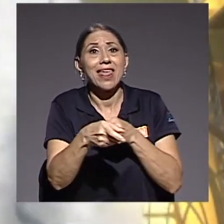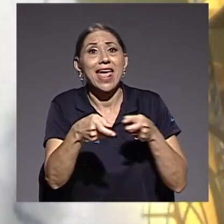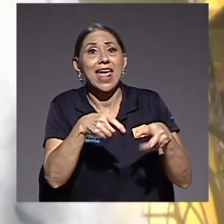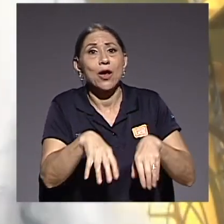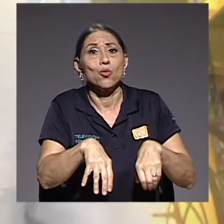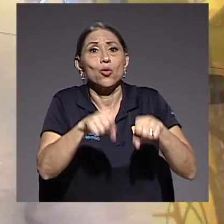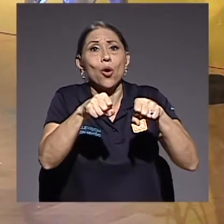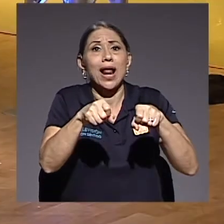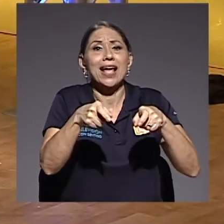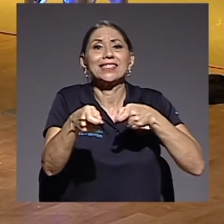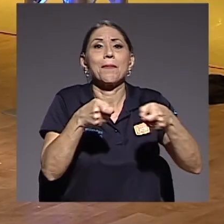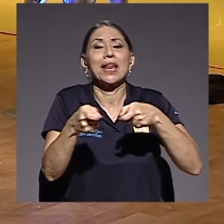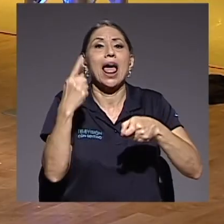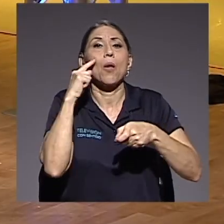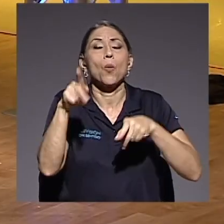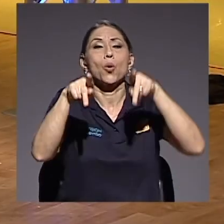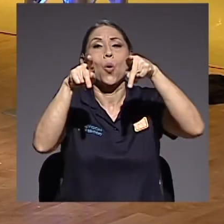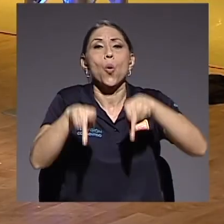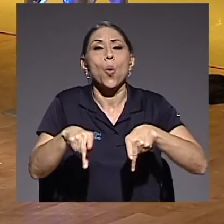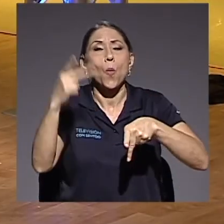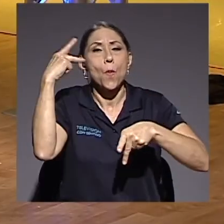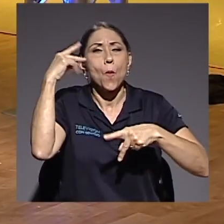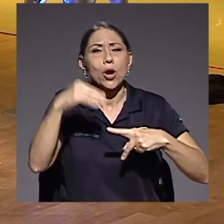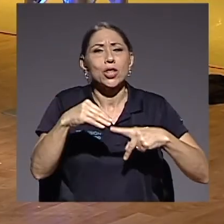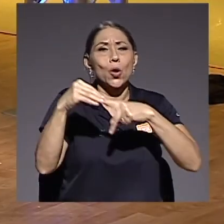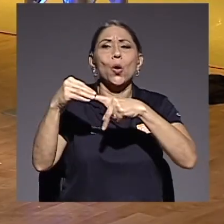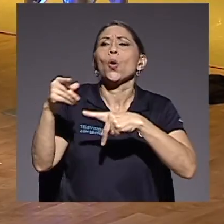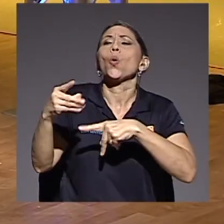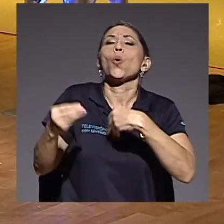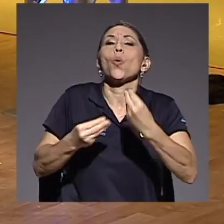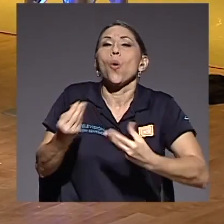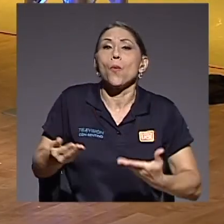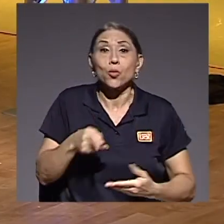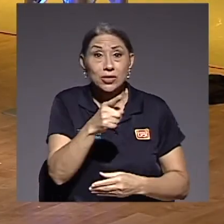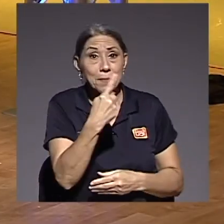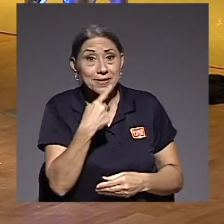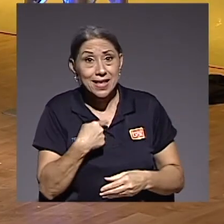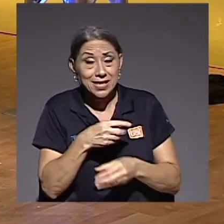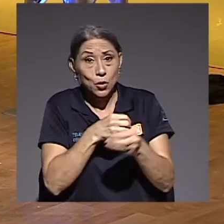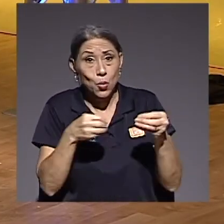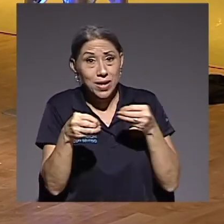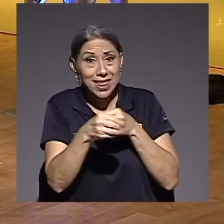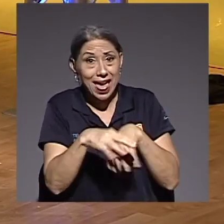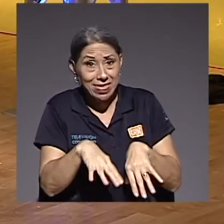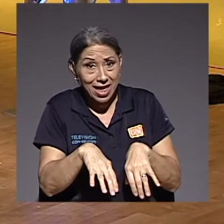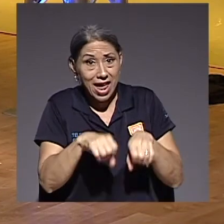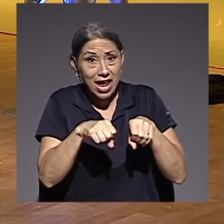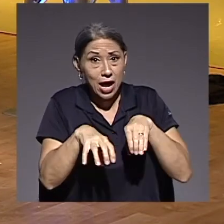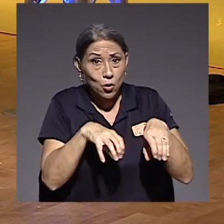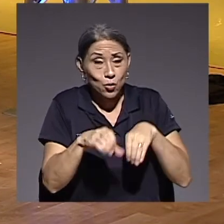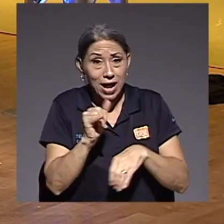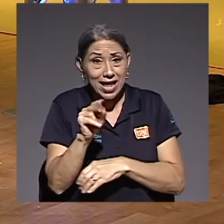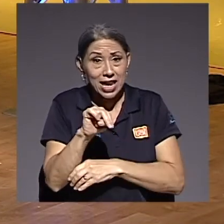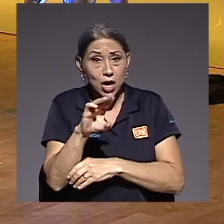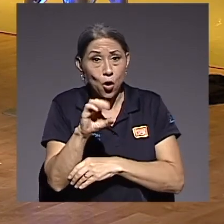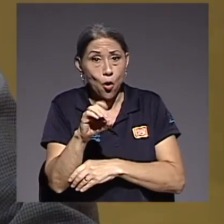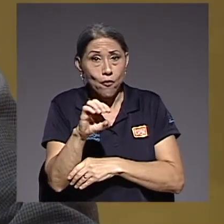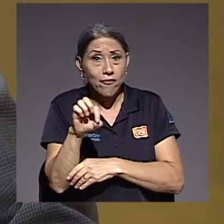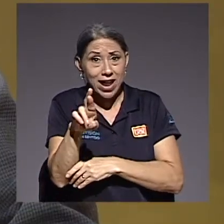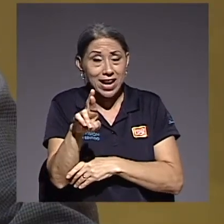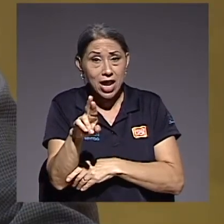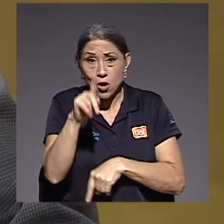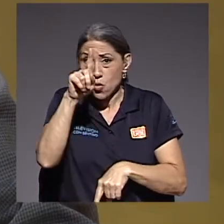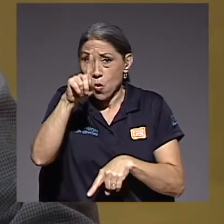politólogo. Báileme ese trompo. Usted me está diciendo que la unidad ejecutora del Incofer no tiene la capacidad para ser contraparte